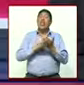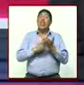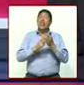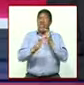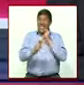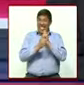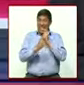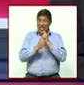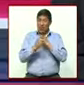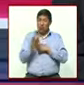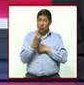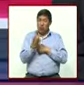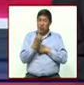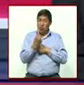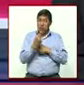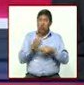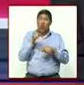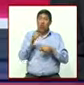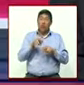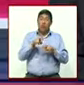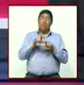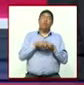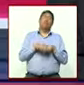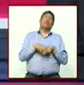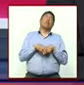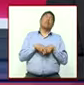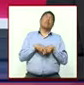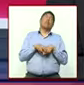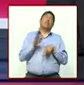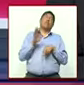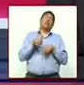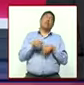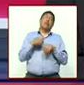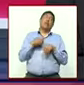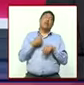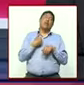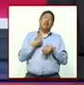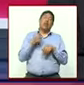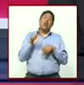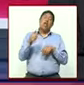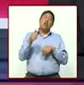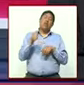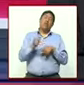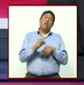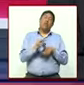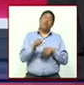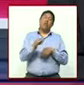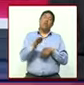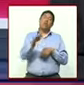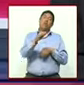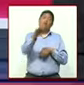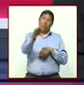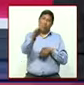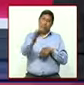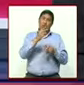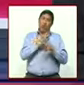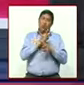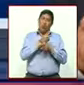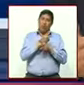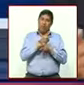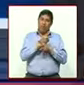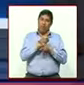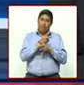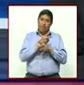robotaxi utiliza un sistema avanzado de inteligencia artificial y sensores para navegar de manera segura en entornos urbanos, minimizando los riesgos de